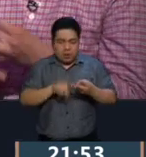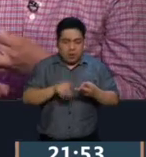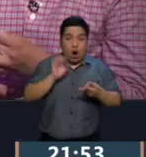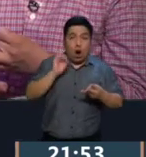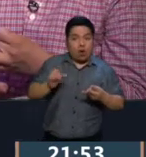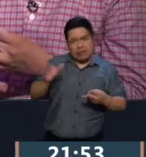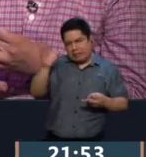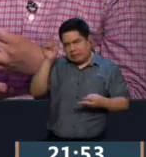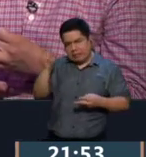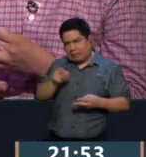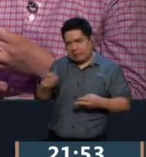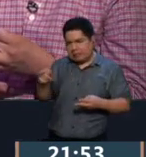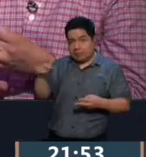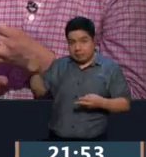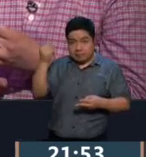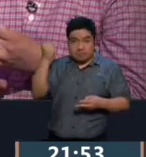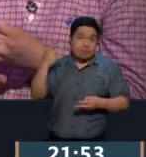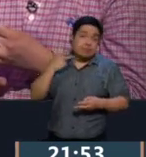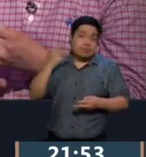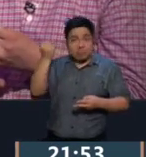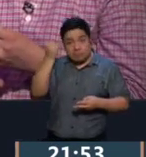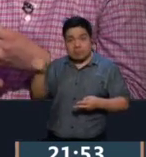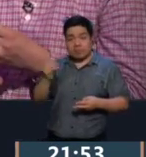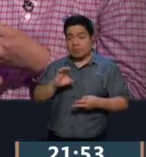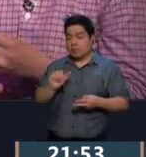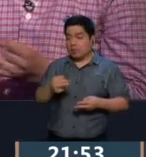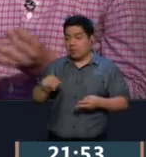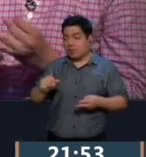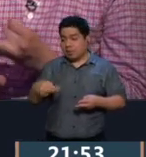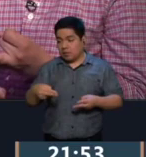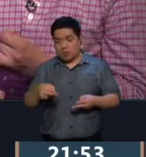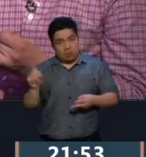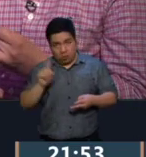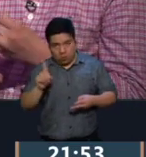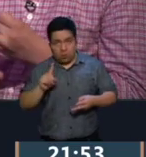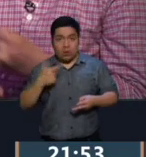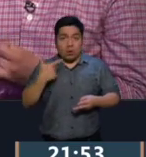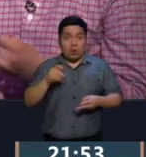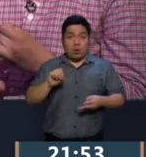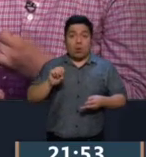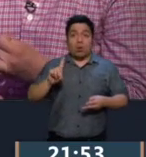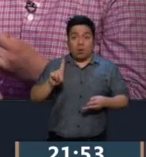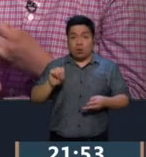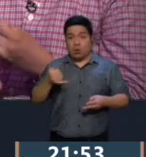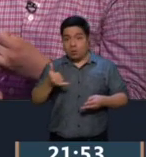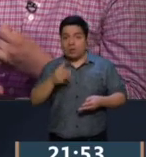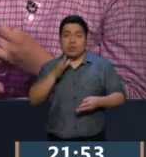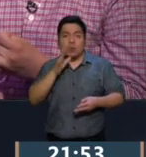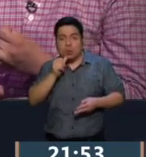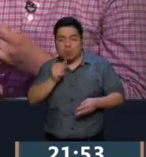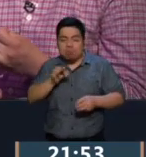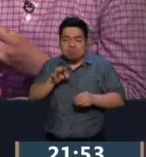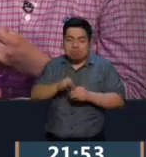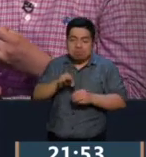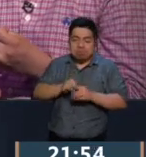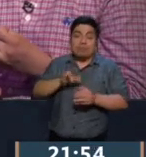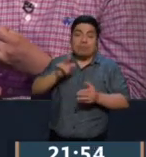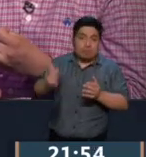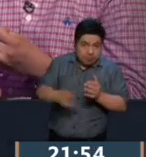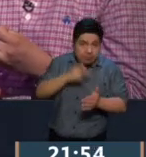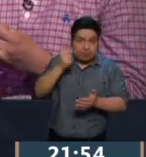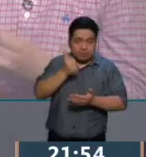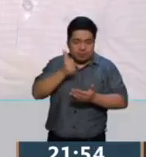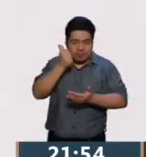no estar de acuerdo con las ideas políticas de Christian von Roerich. Ernestina Godoy no logró los votos para ser fiscal una vez más